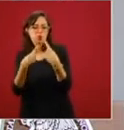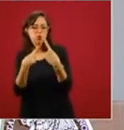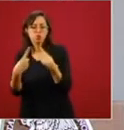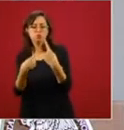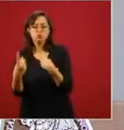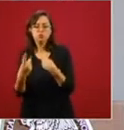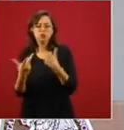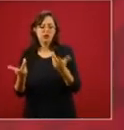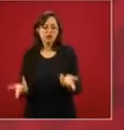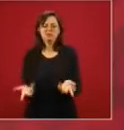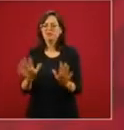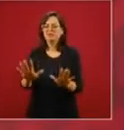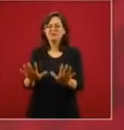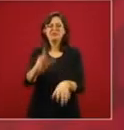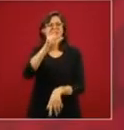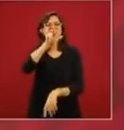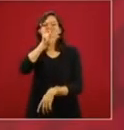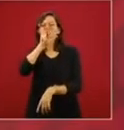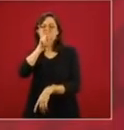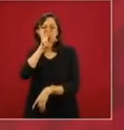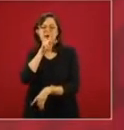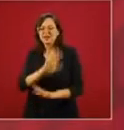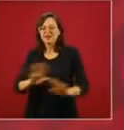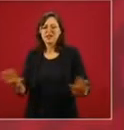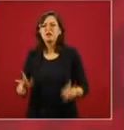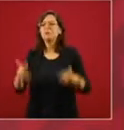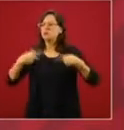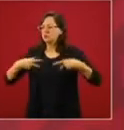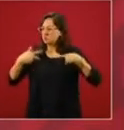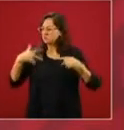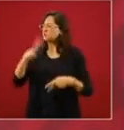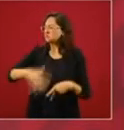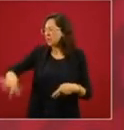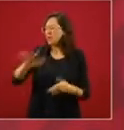que nadie se preocupe, los recursos van a seguir llegando